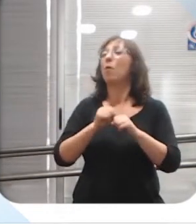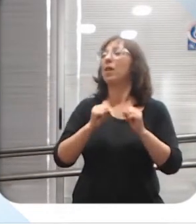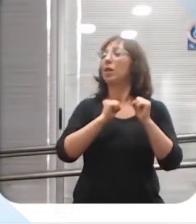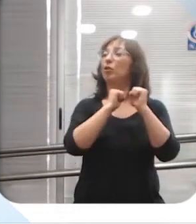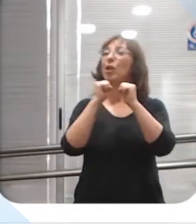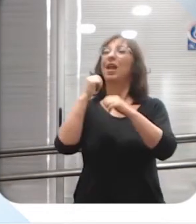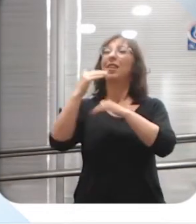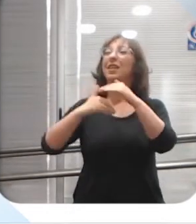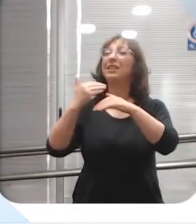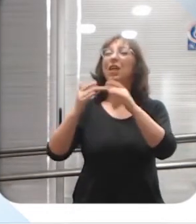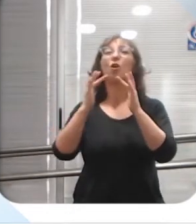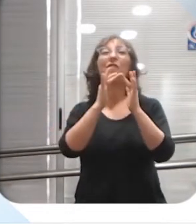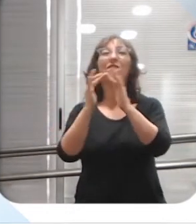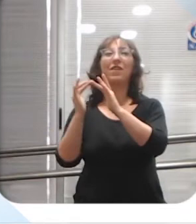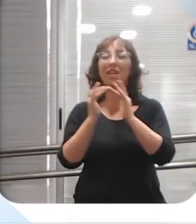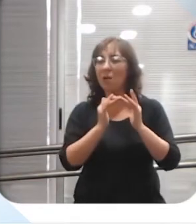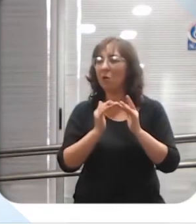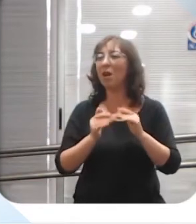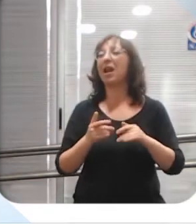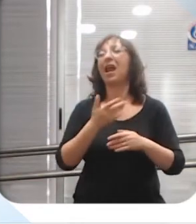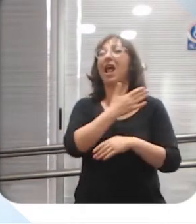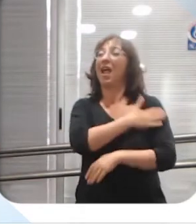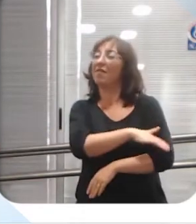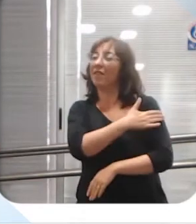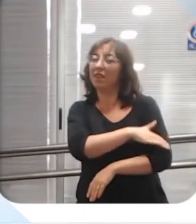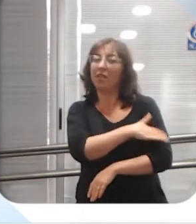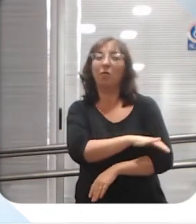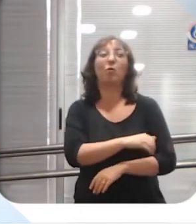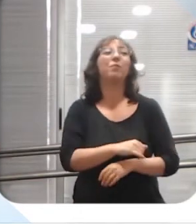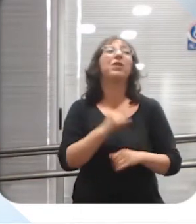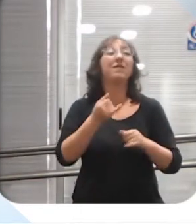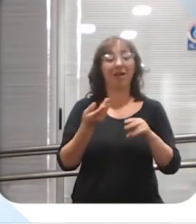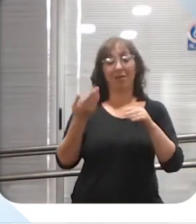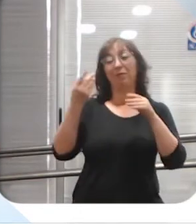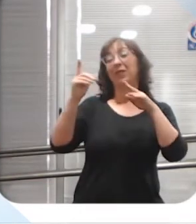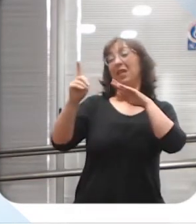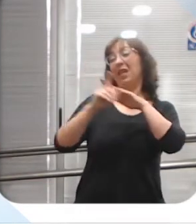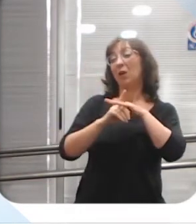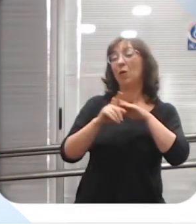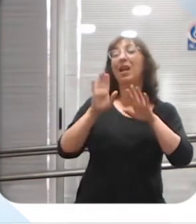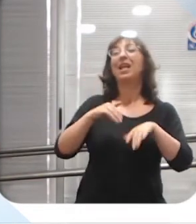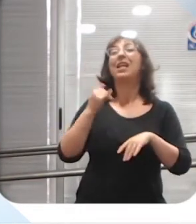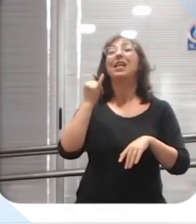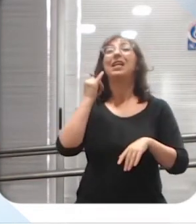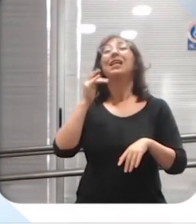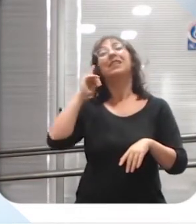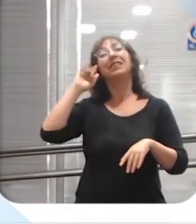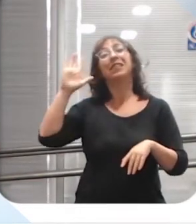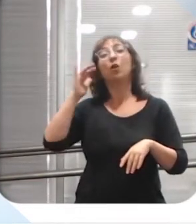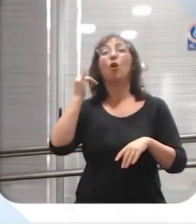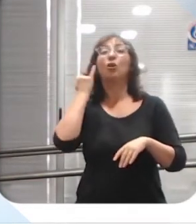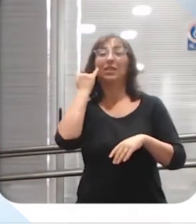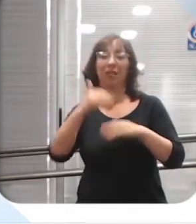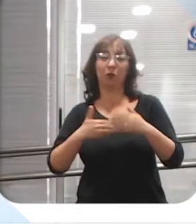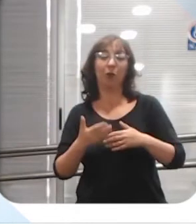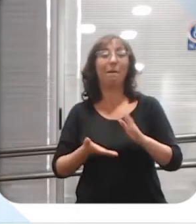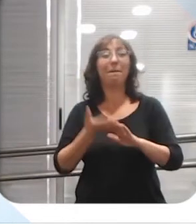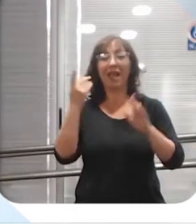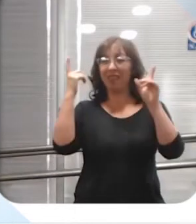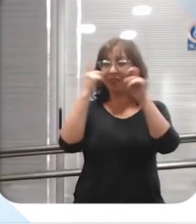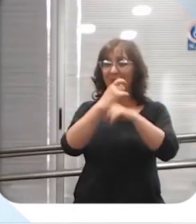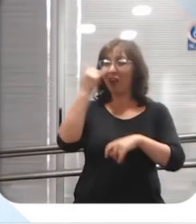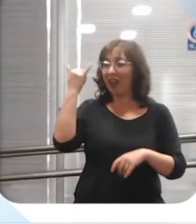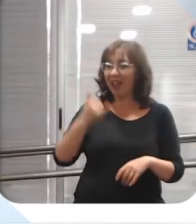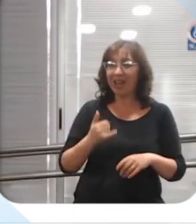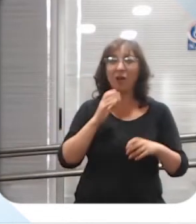un desarrollo vincular, un desarrollo afectivo y vamos a incluir el desarrollo psicosexual. Cuanto más dificultades